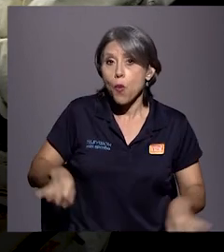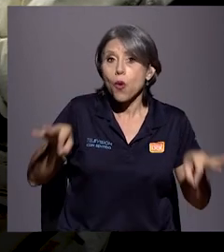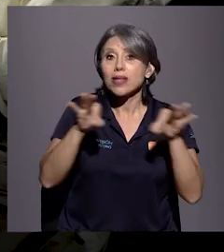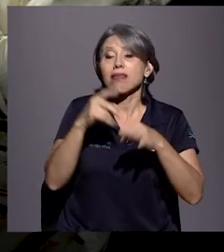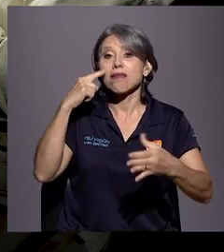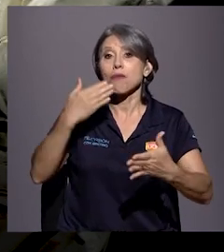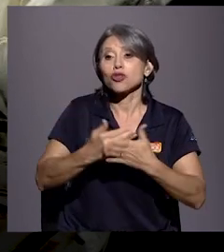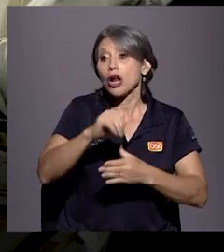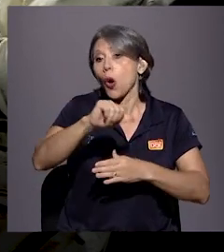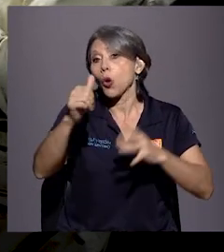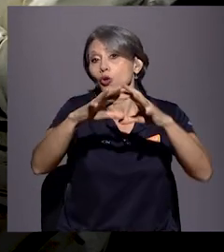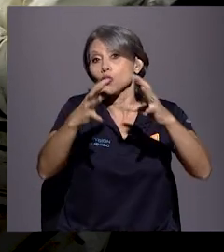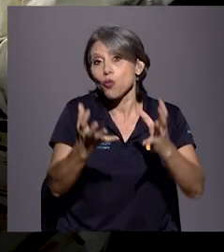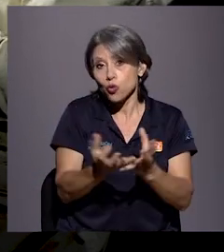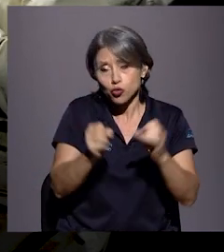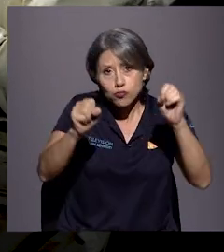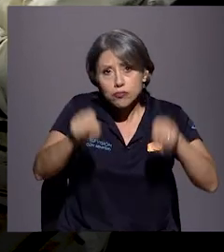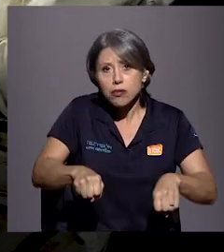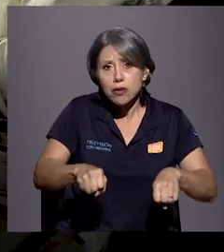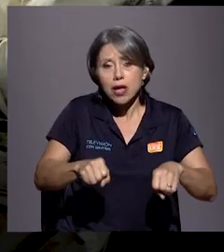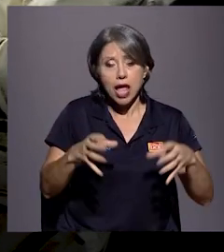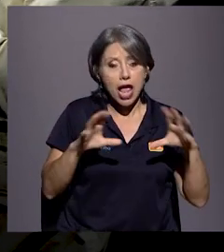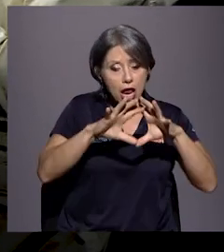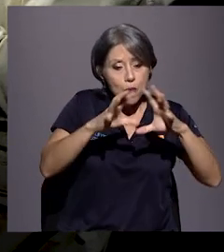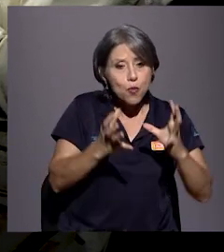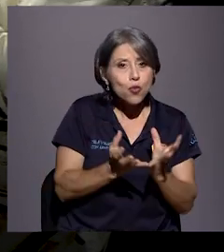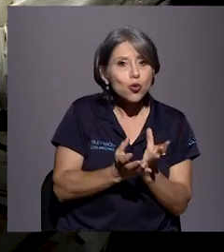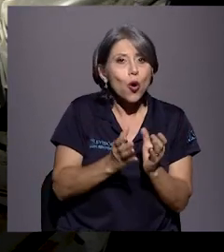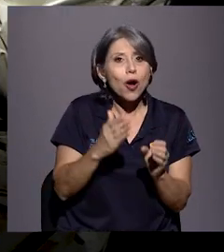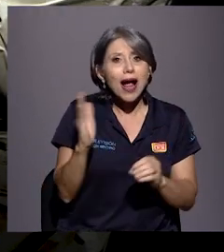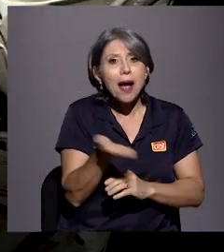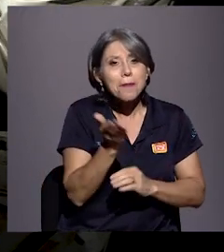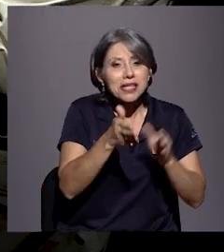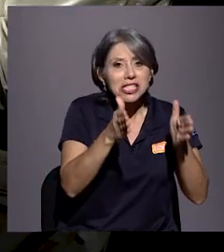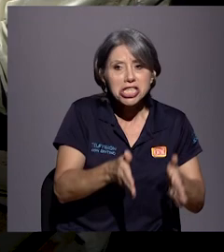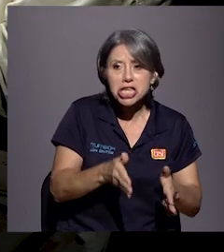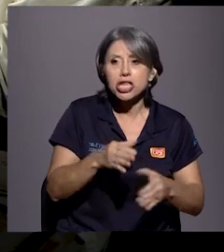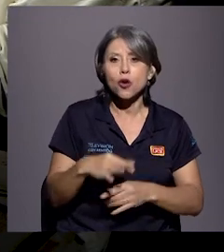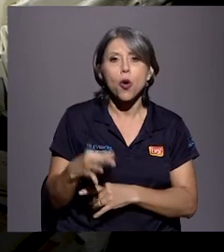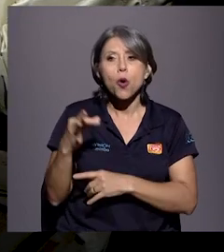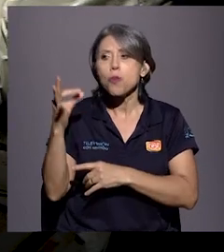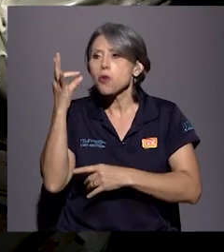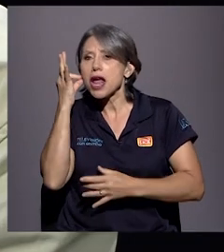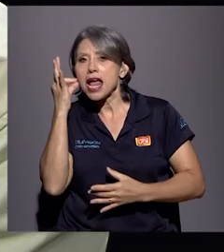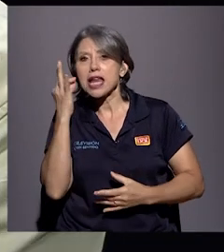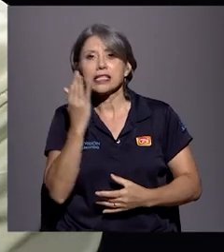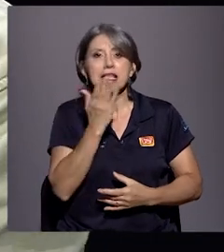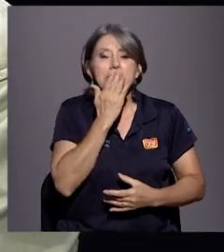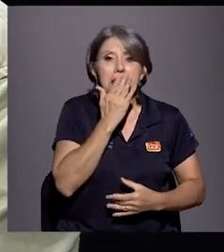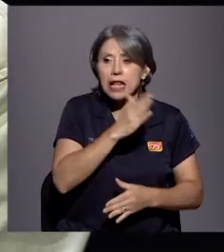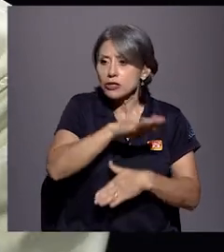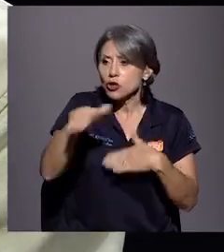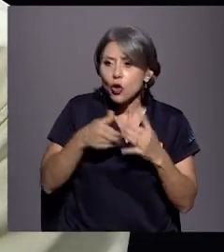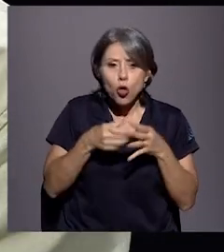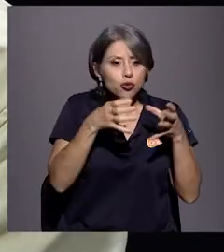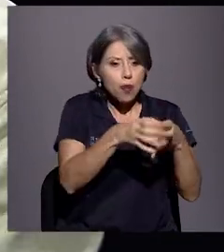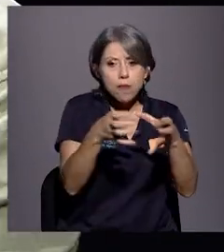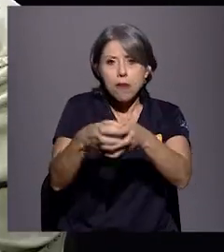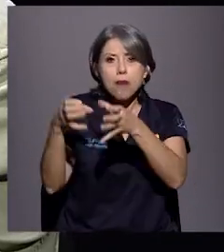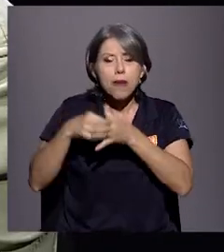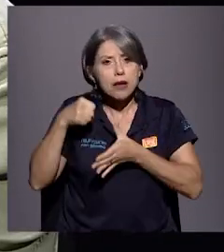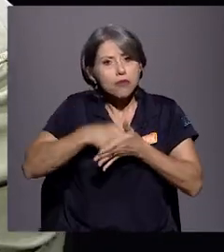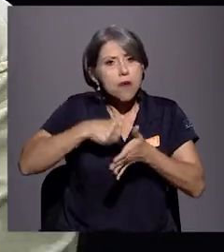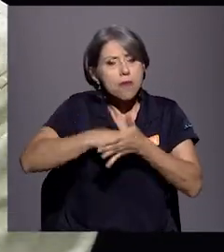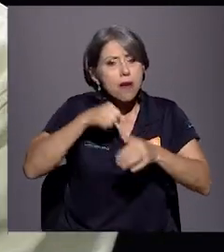sea, uh-huh, el mundo campesino, el mundo indígena, el mundo de las mujeres, todos están luchando por una alternativa y tiene, cuando vamos a las comunidades,